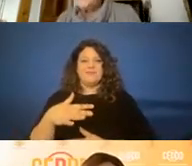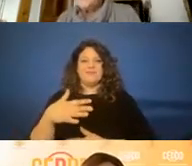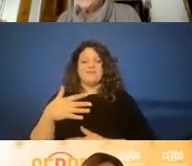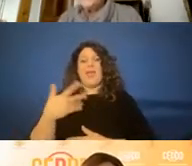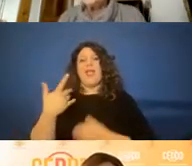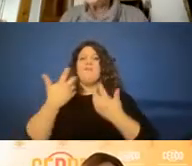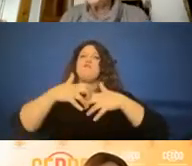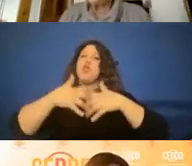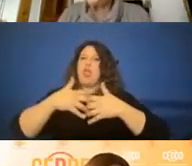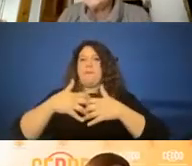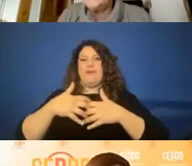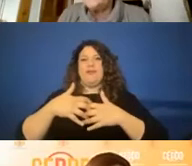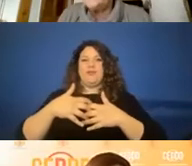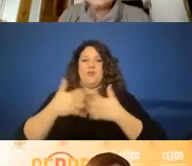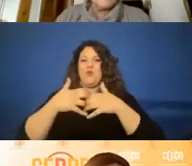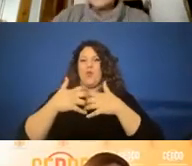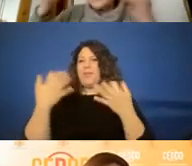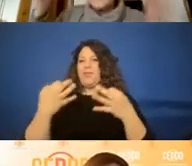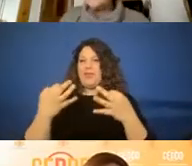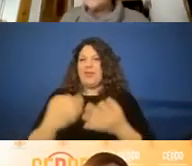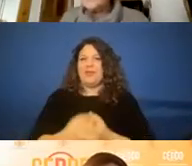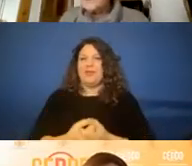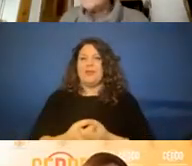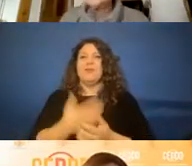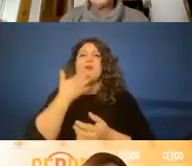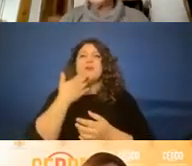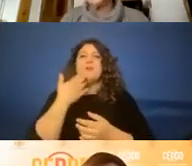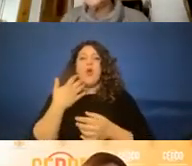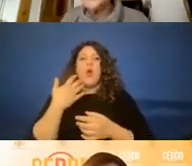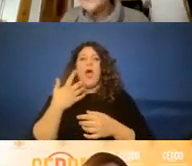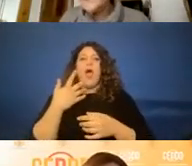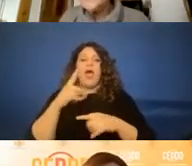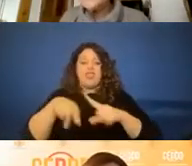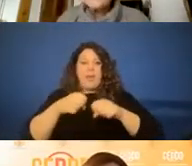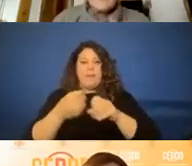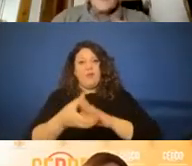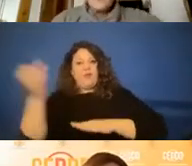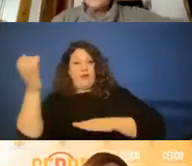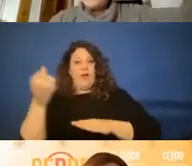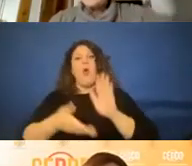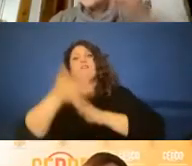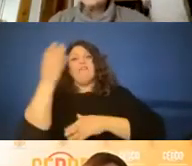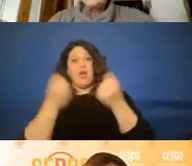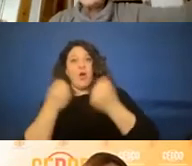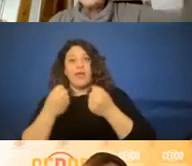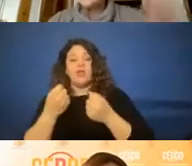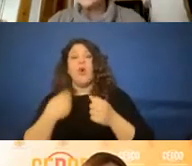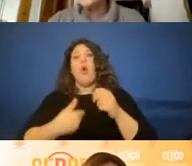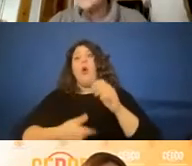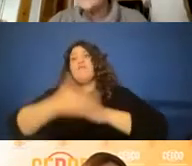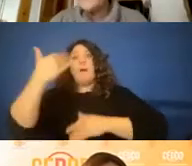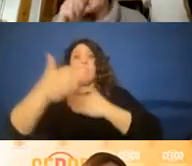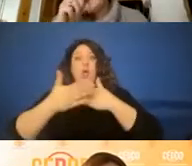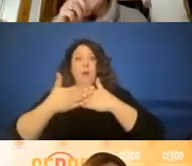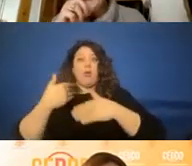del autismo. ¿Pulsiones de qué? De sacarse los zapatos, de salir corriendo, de irse por la puerta y irse